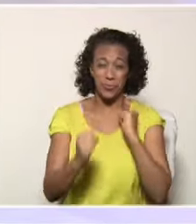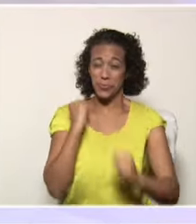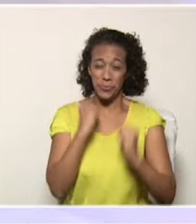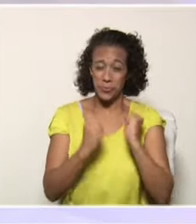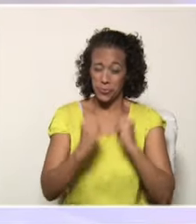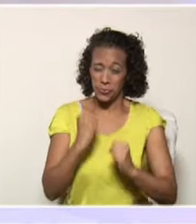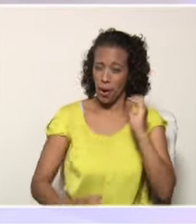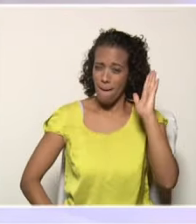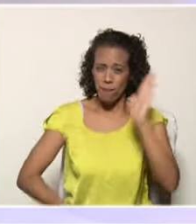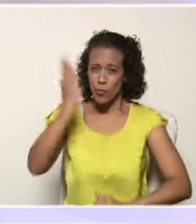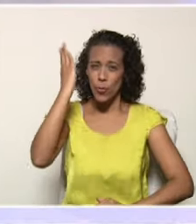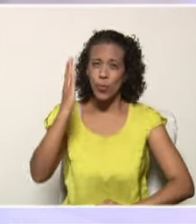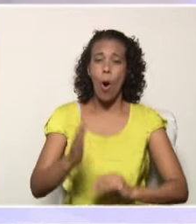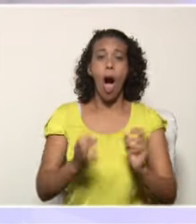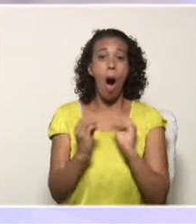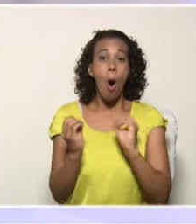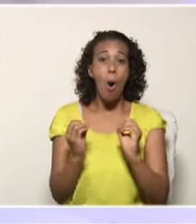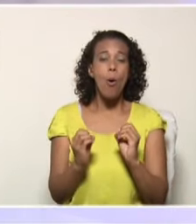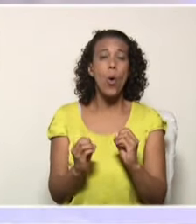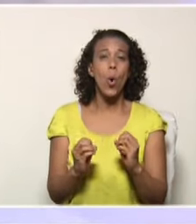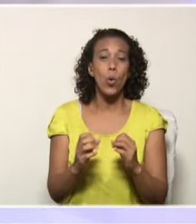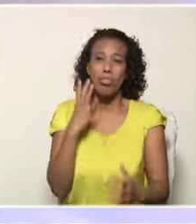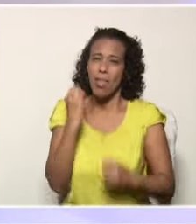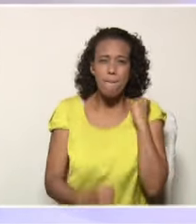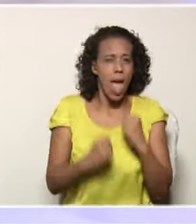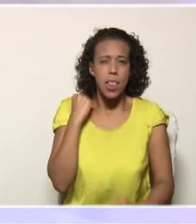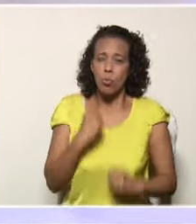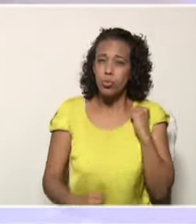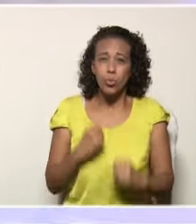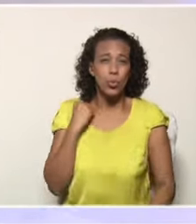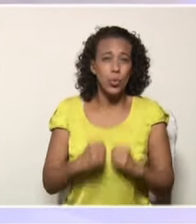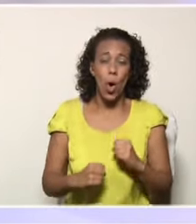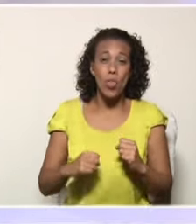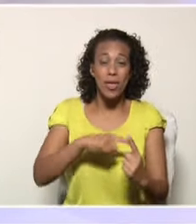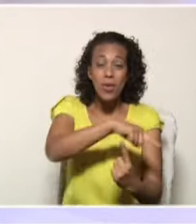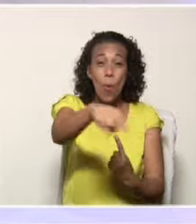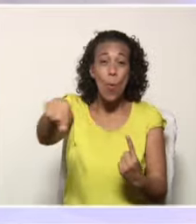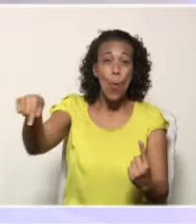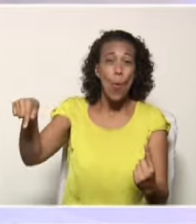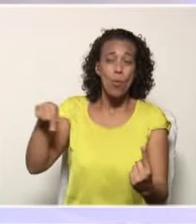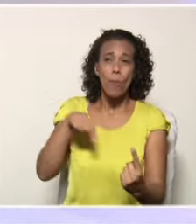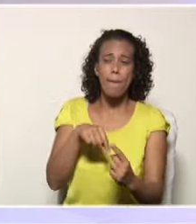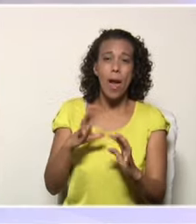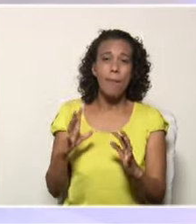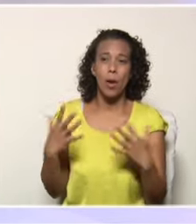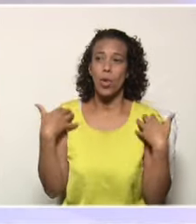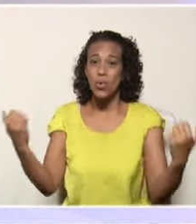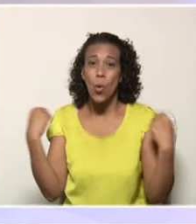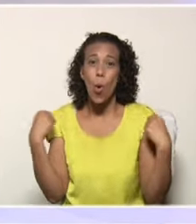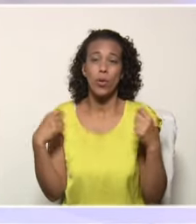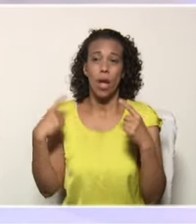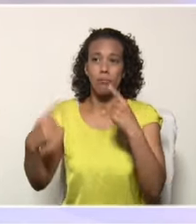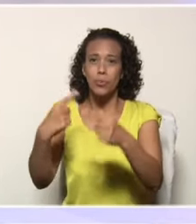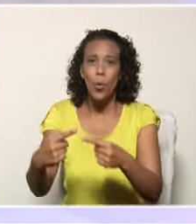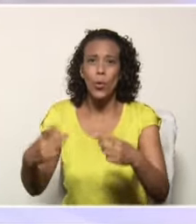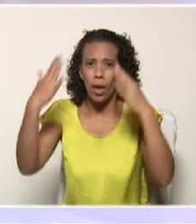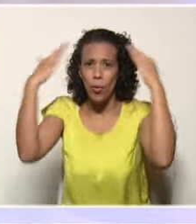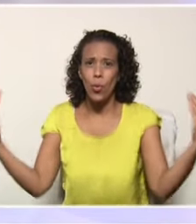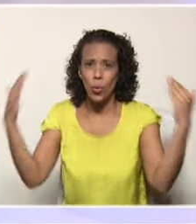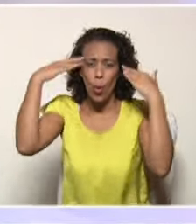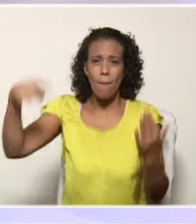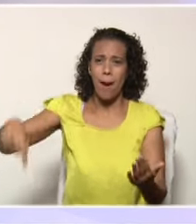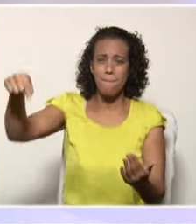velocidad. Cuando estamos realizando un entrenamiento de circuito, una determinada estación, cuando